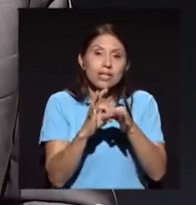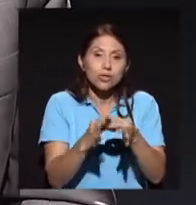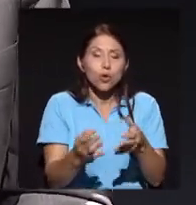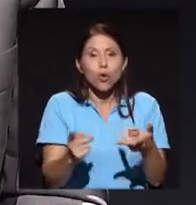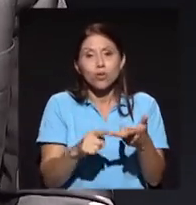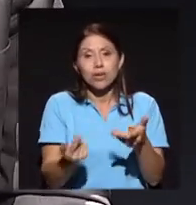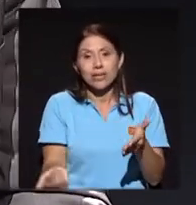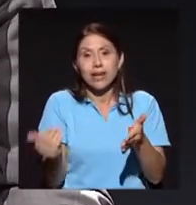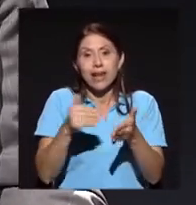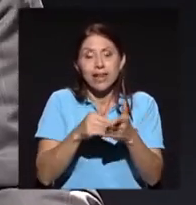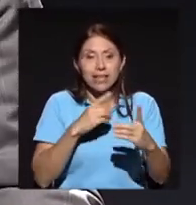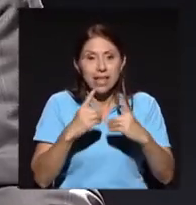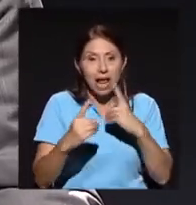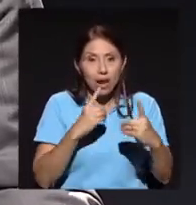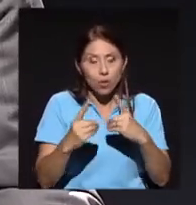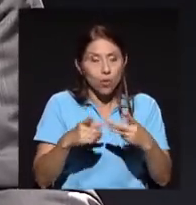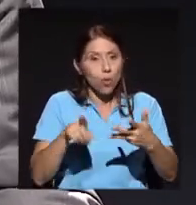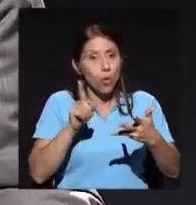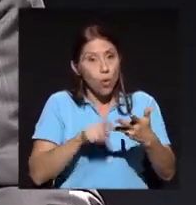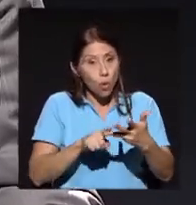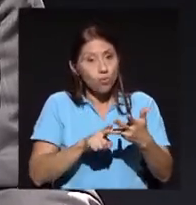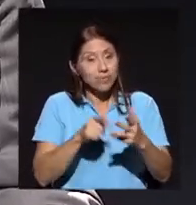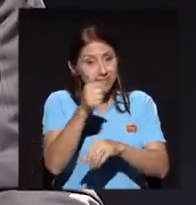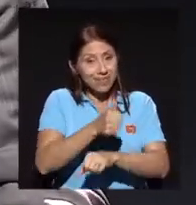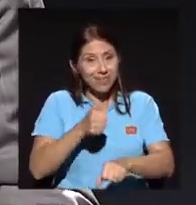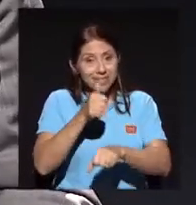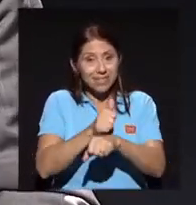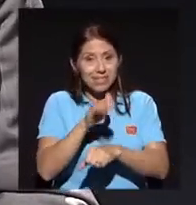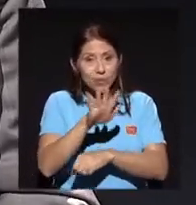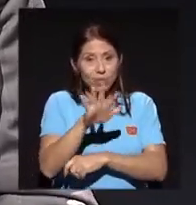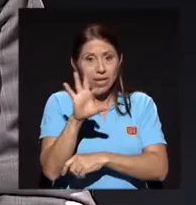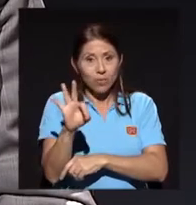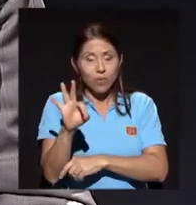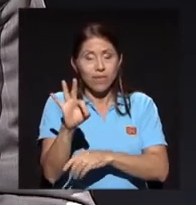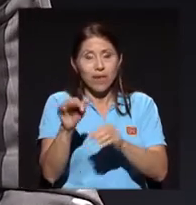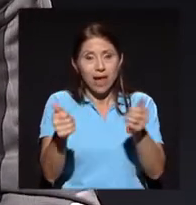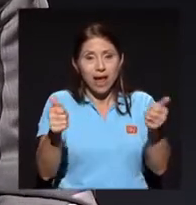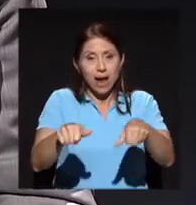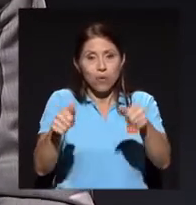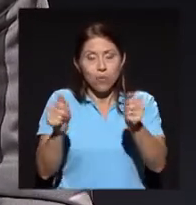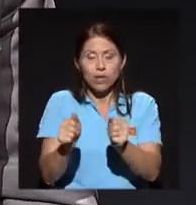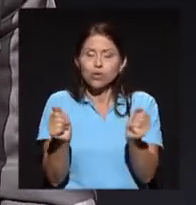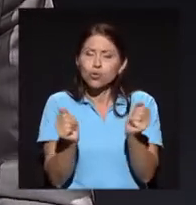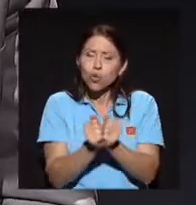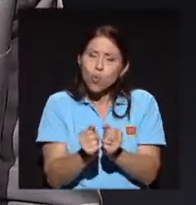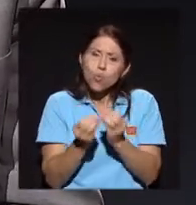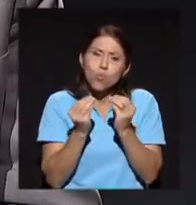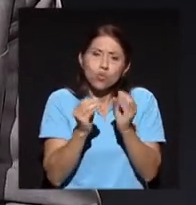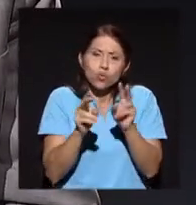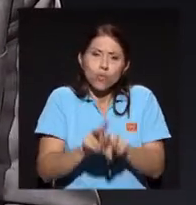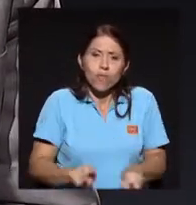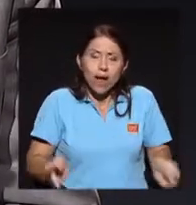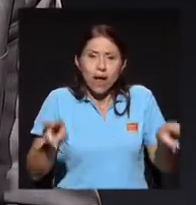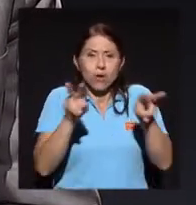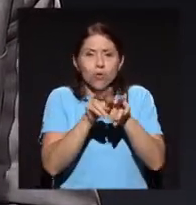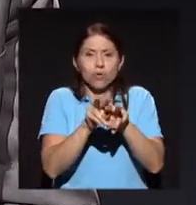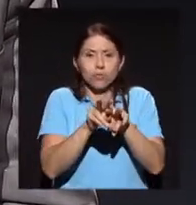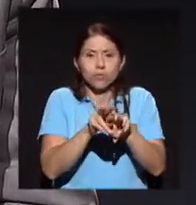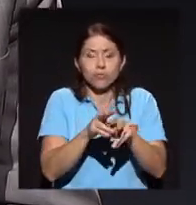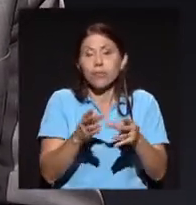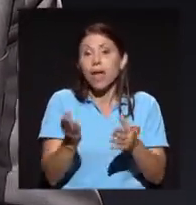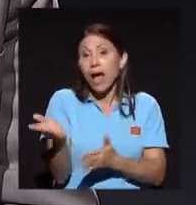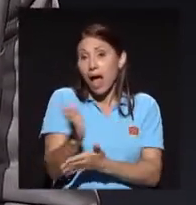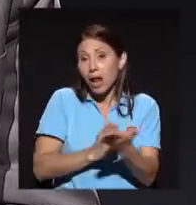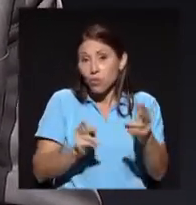inclusive marcar 59 acuerdos que tienen un enorme valor intrínseco no quiero perder una cosa hay algunos temas que resultaron